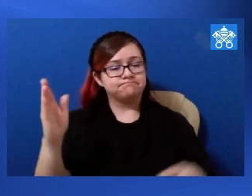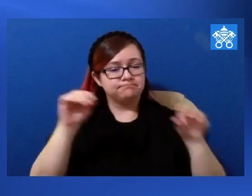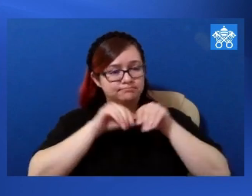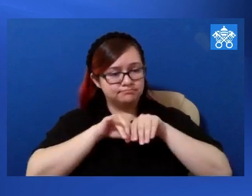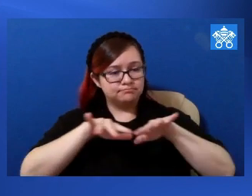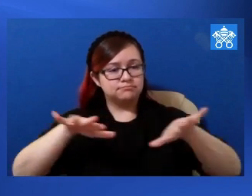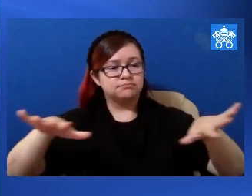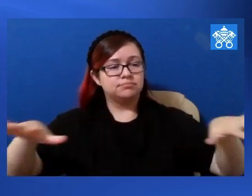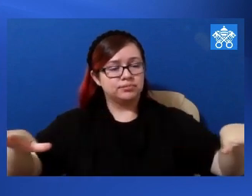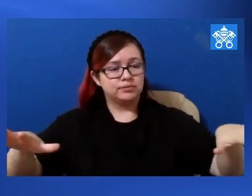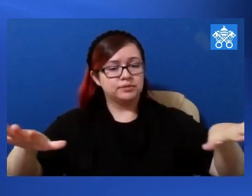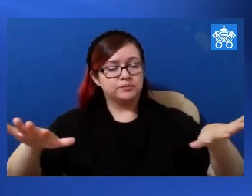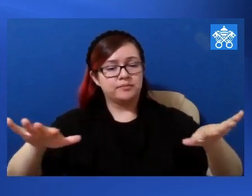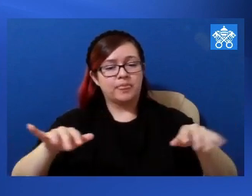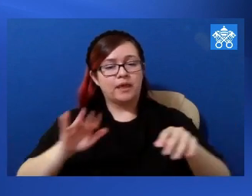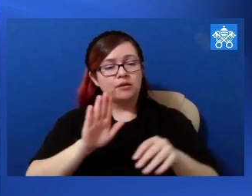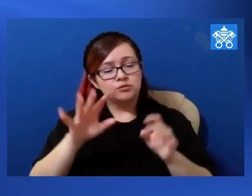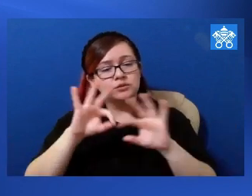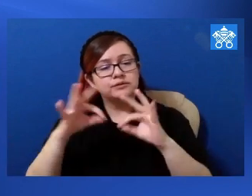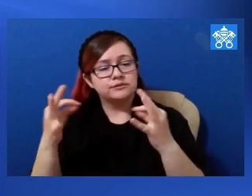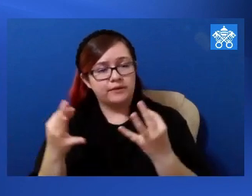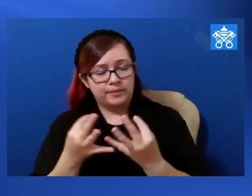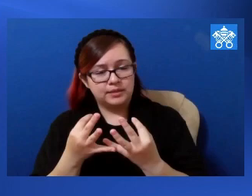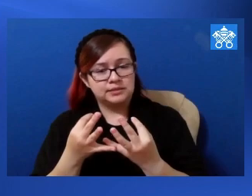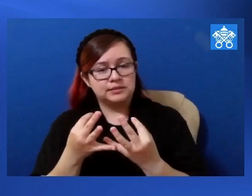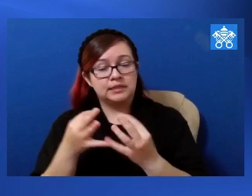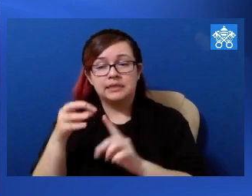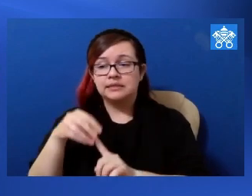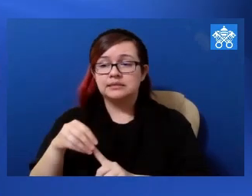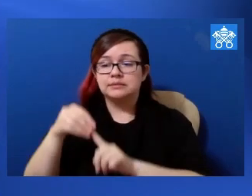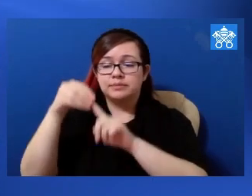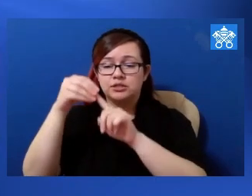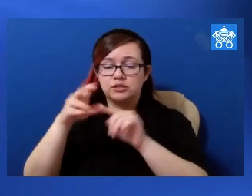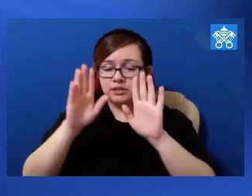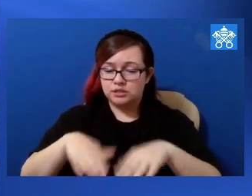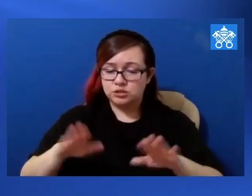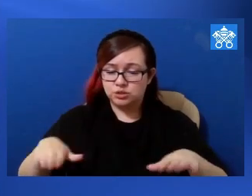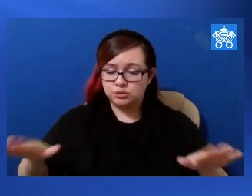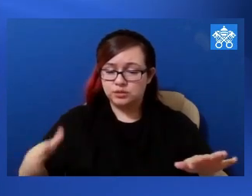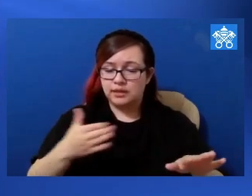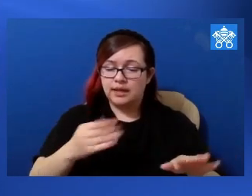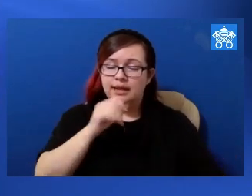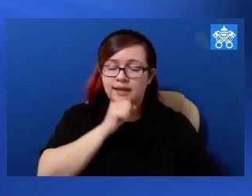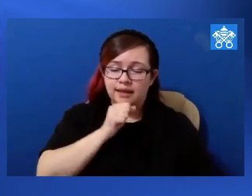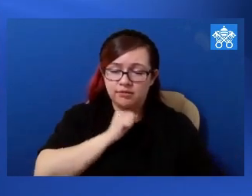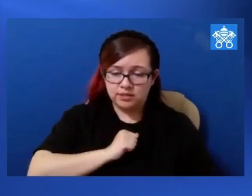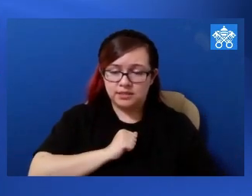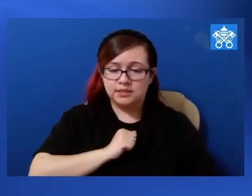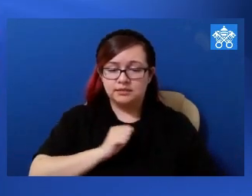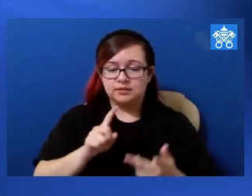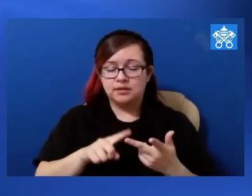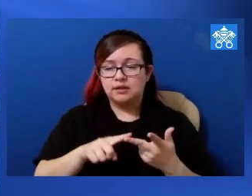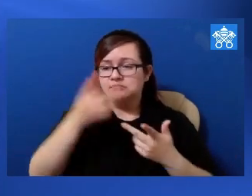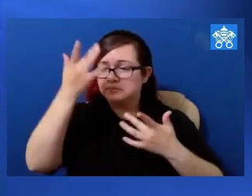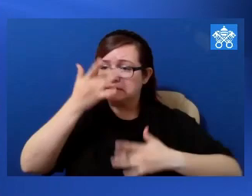presentes la bendición apostólica que extiende complacido a sus familiares, especialmente a los niños y